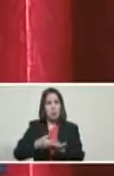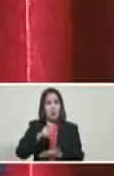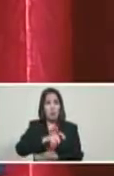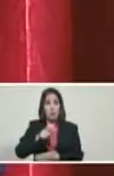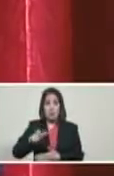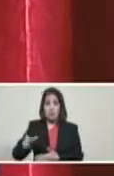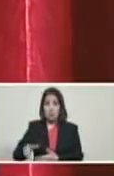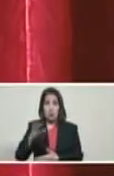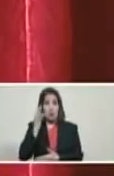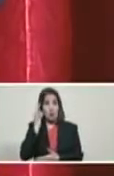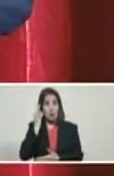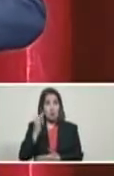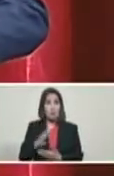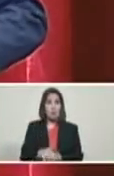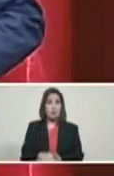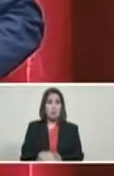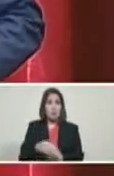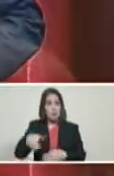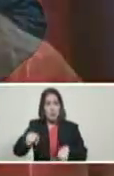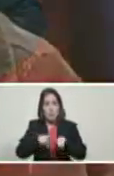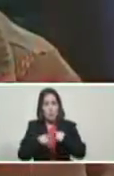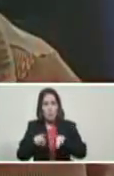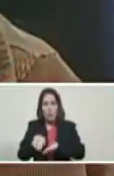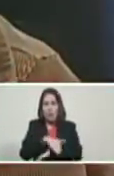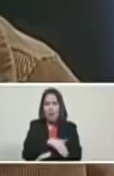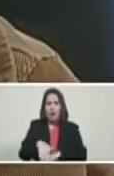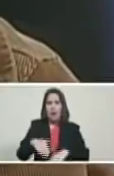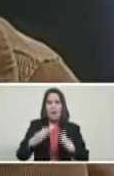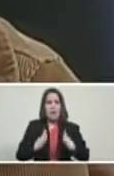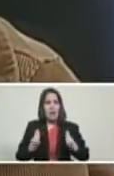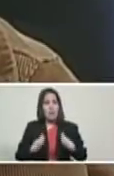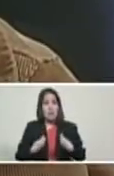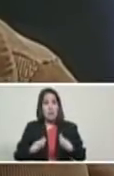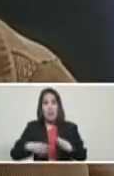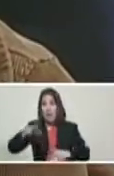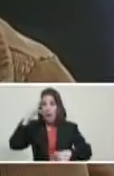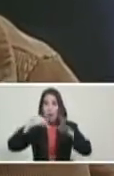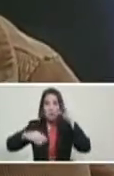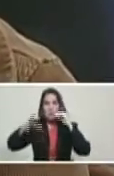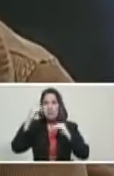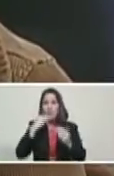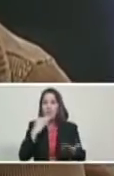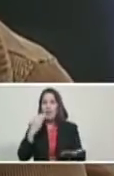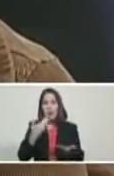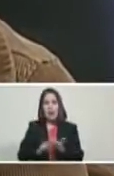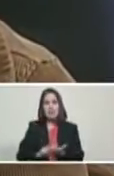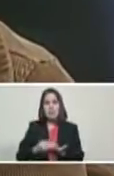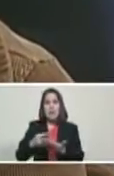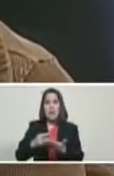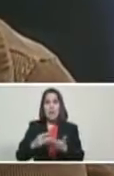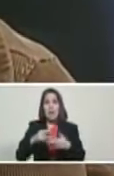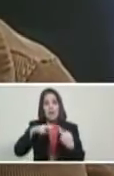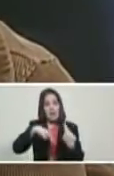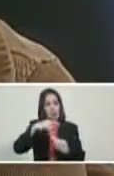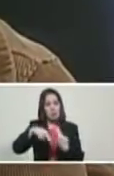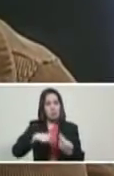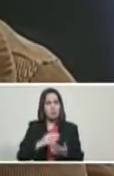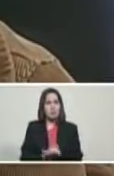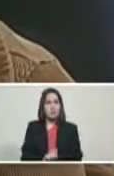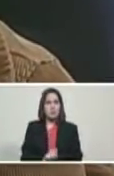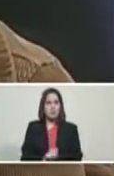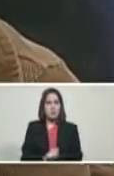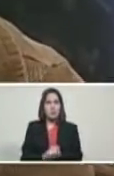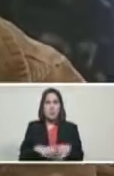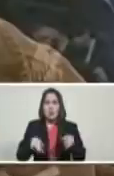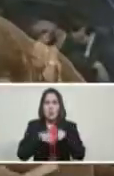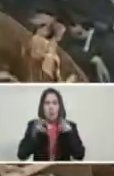de las Marías que están por la calle y se educaron gracias a la revolución? La revolución ha hecho un